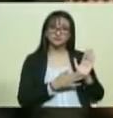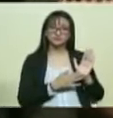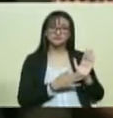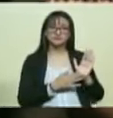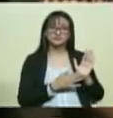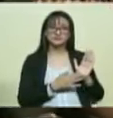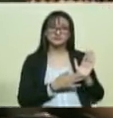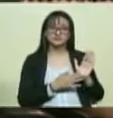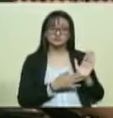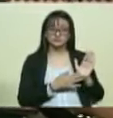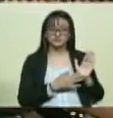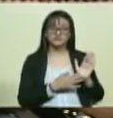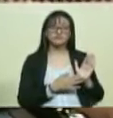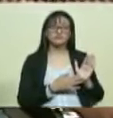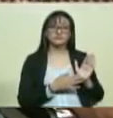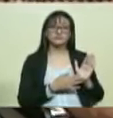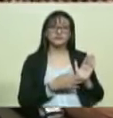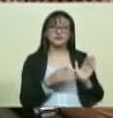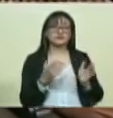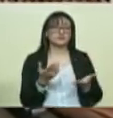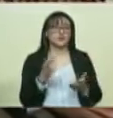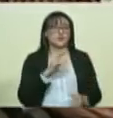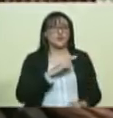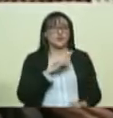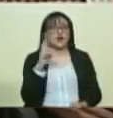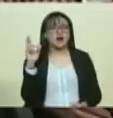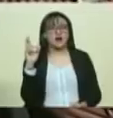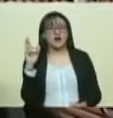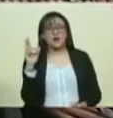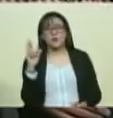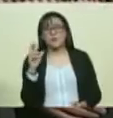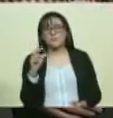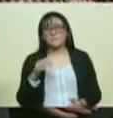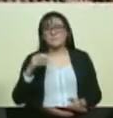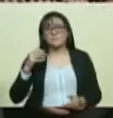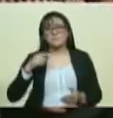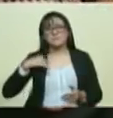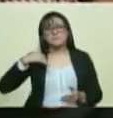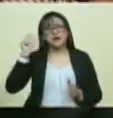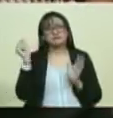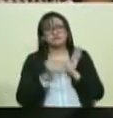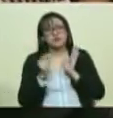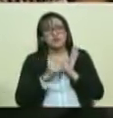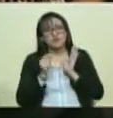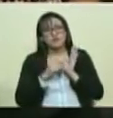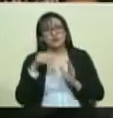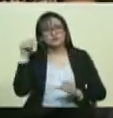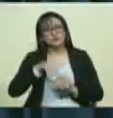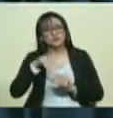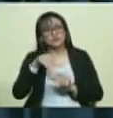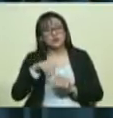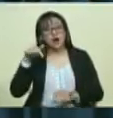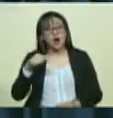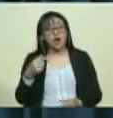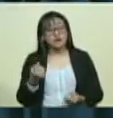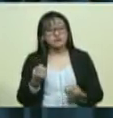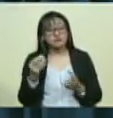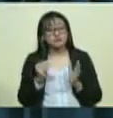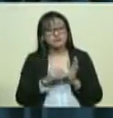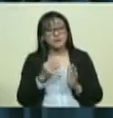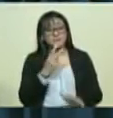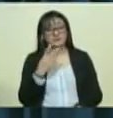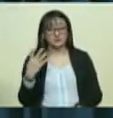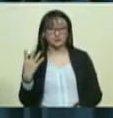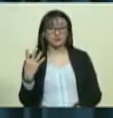permitido que quizás tengamos un récord mundial en convocatoria a eventos electorales este es el número 24 que